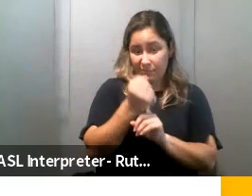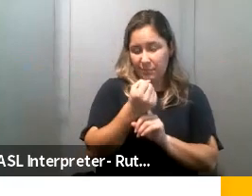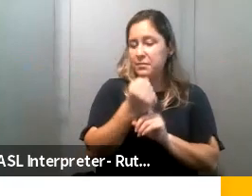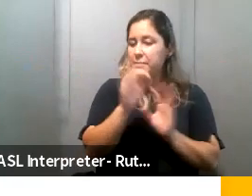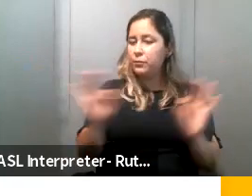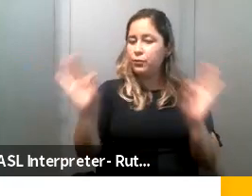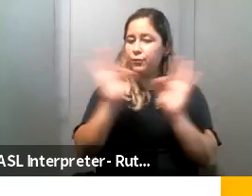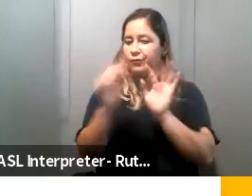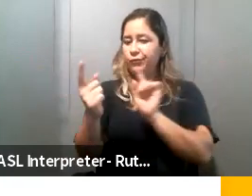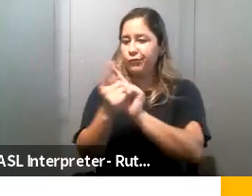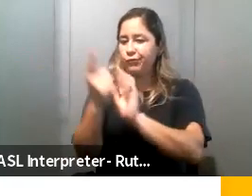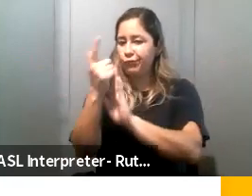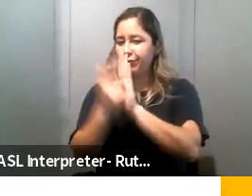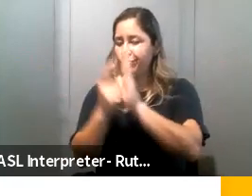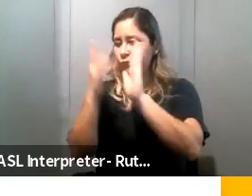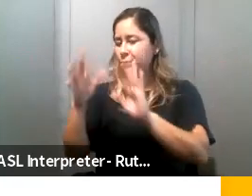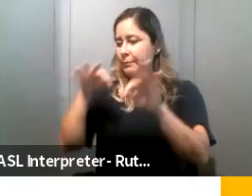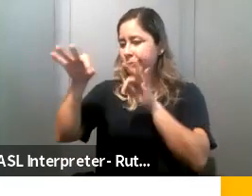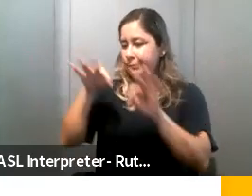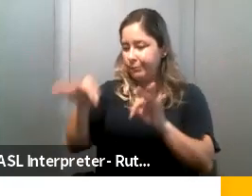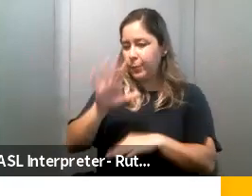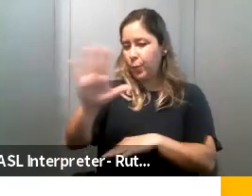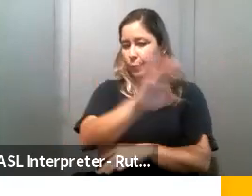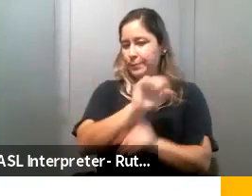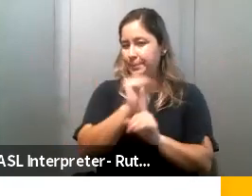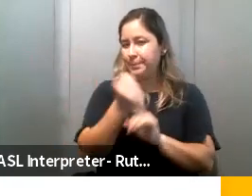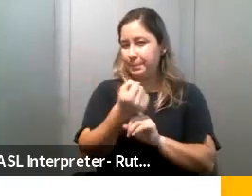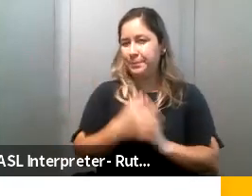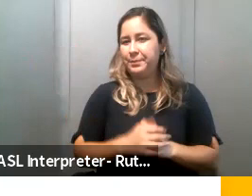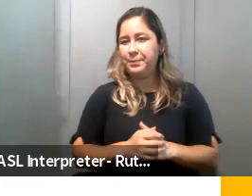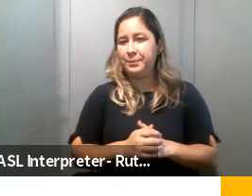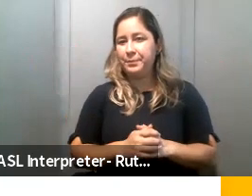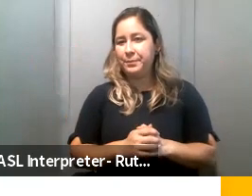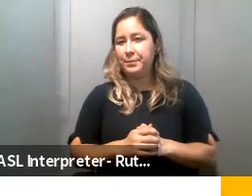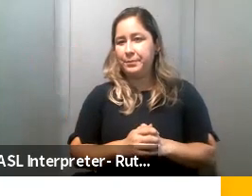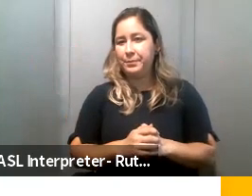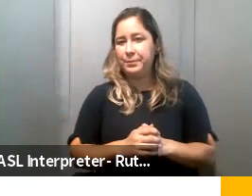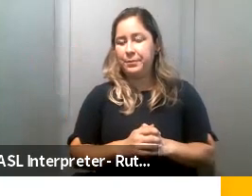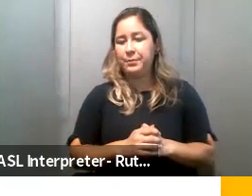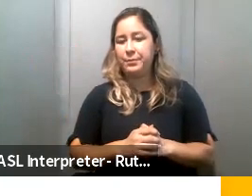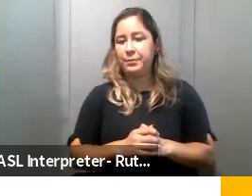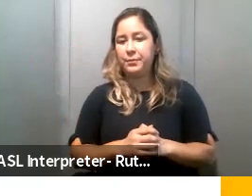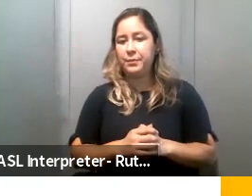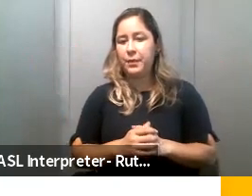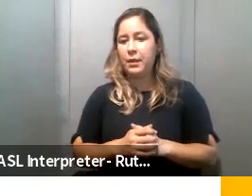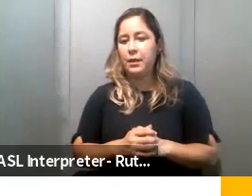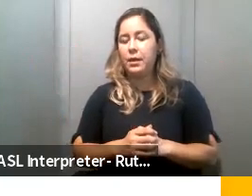la ley de inmigración hay muchas excepciones. Entonces, eso fue nomás para darles un poco de información básica.